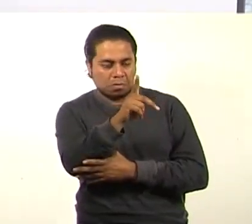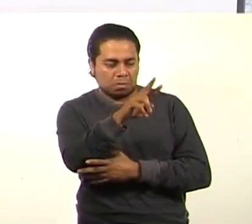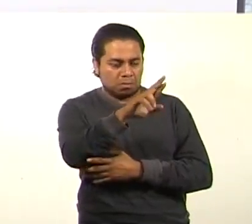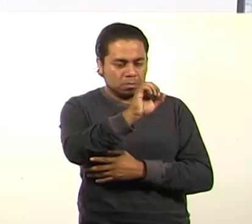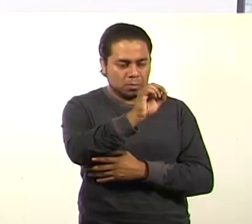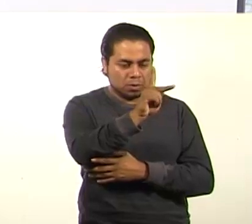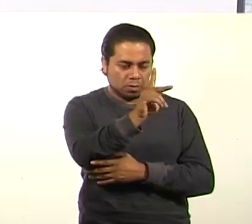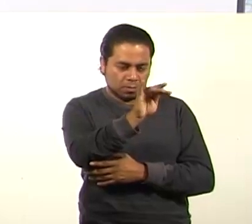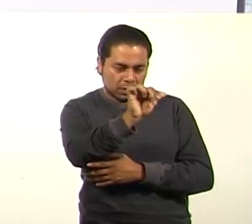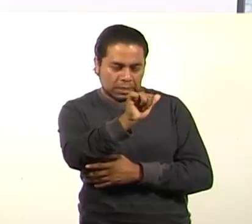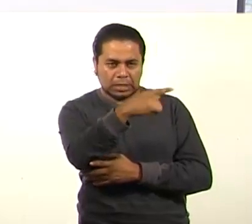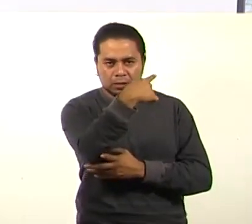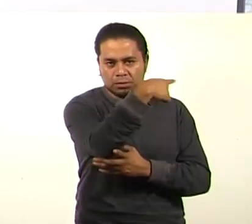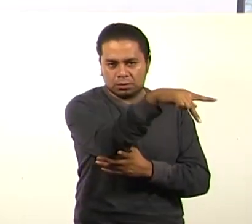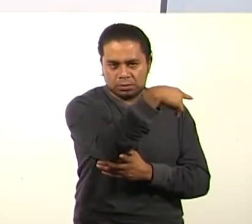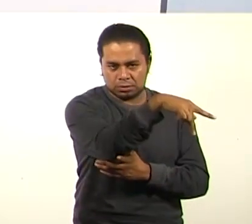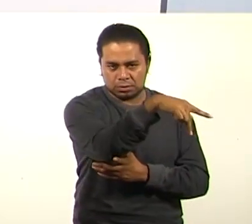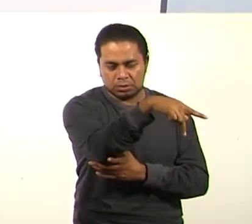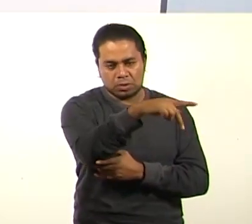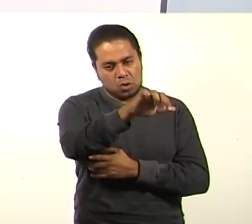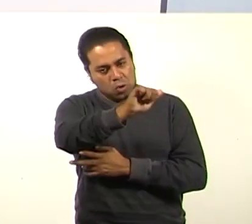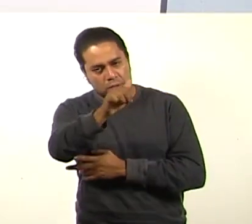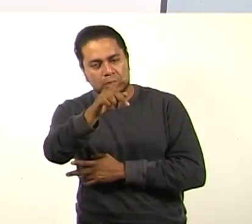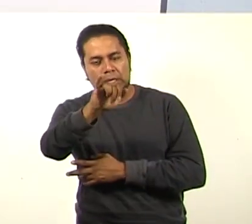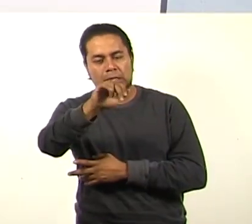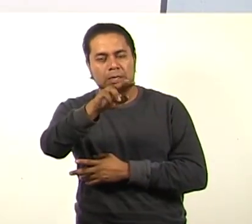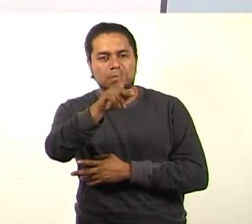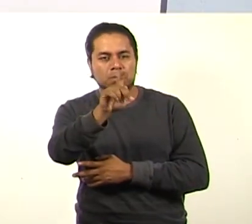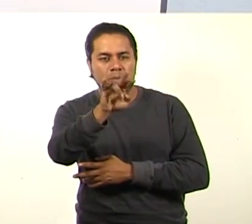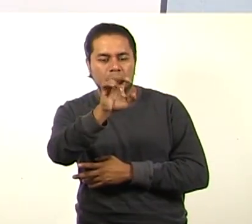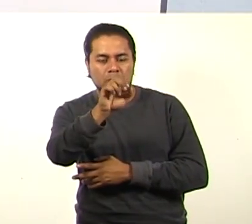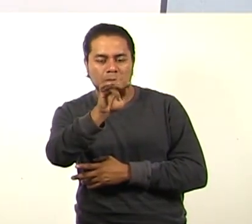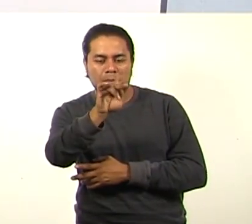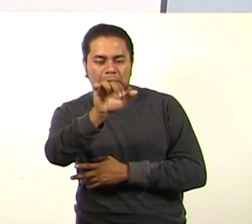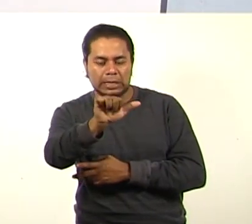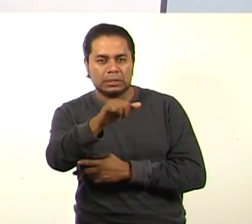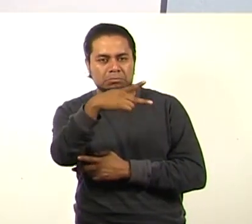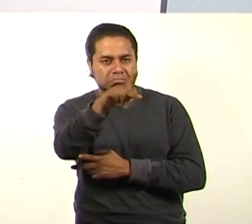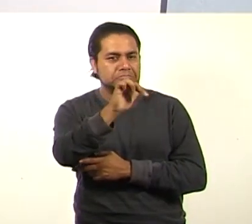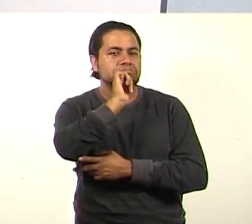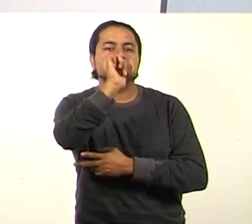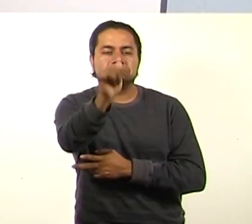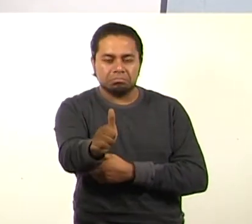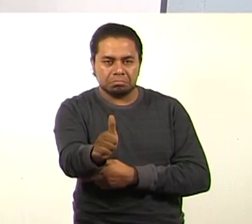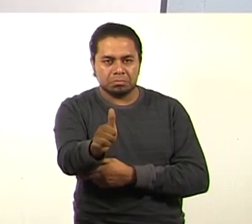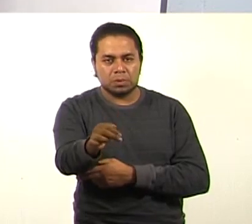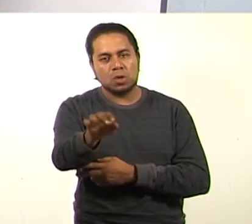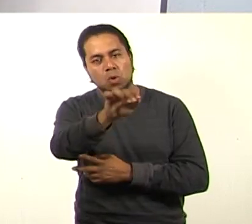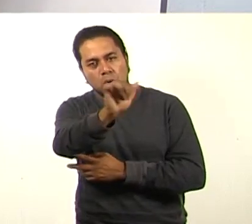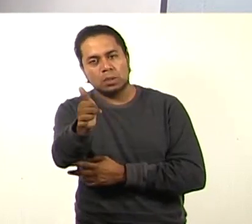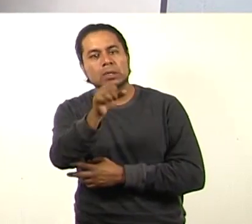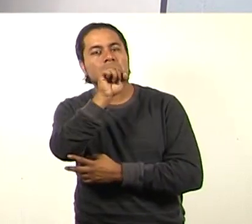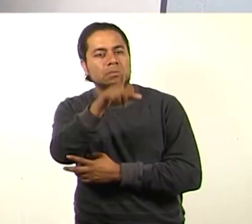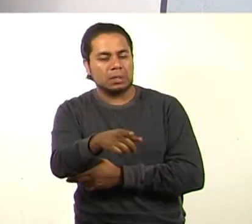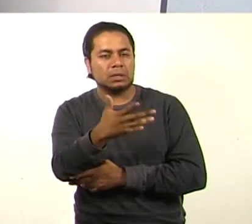propias, las fracciones impropias, las fracciones